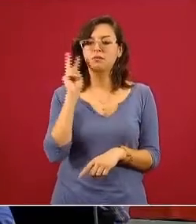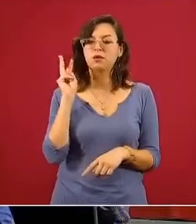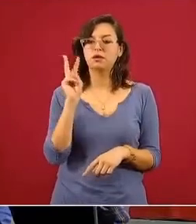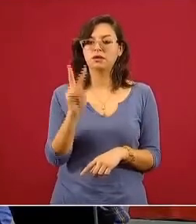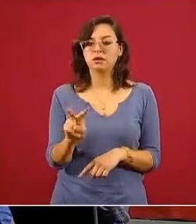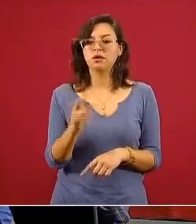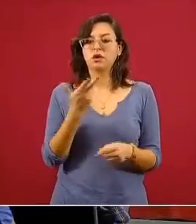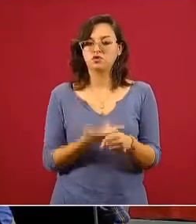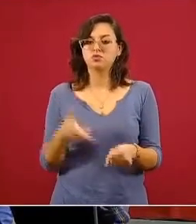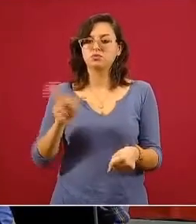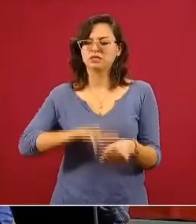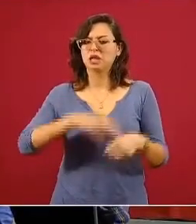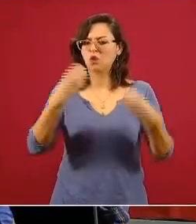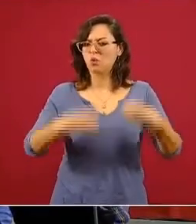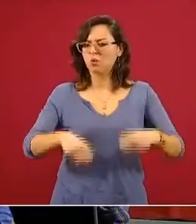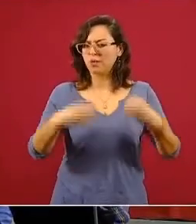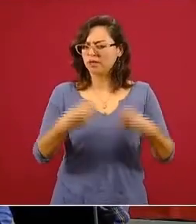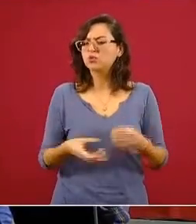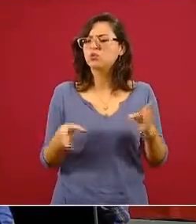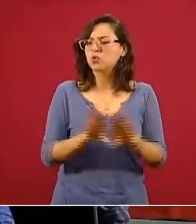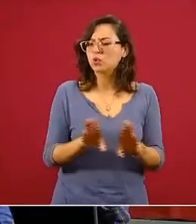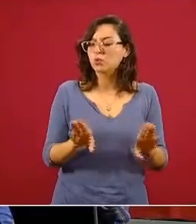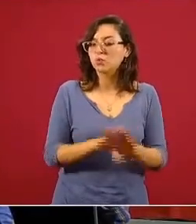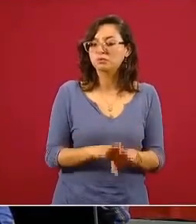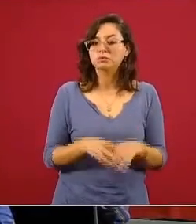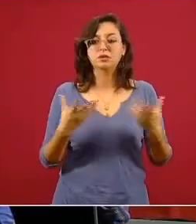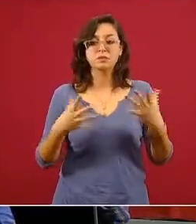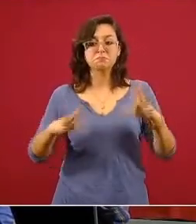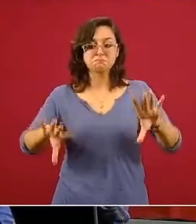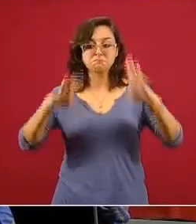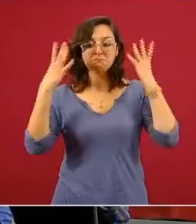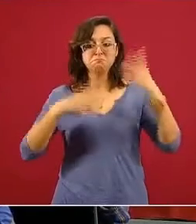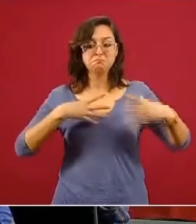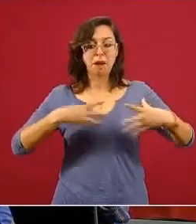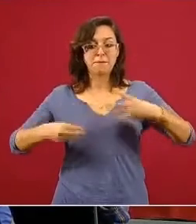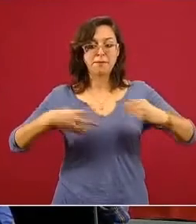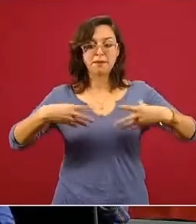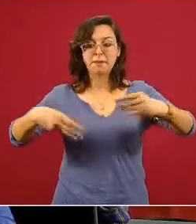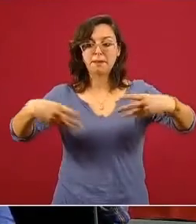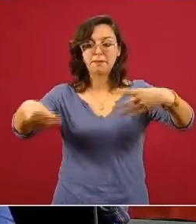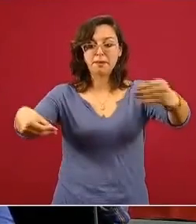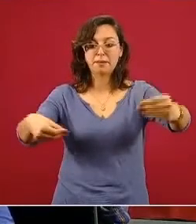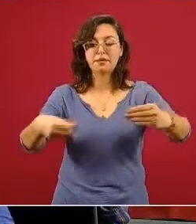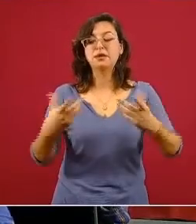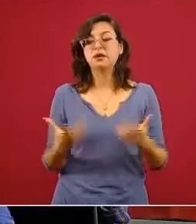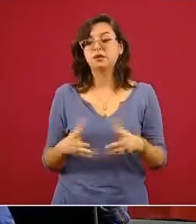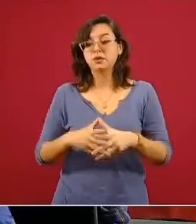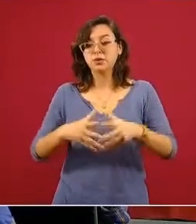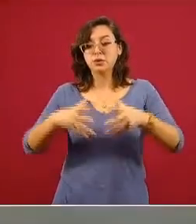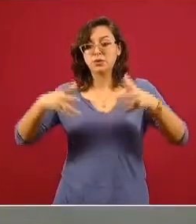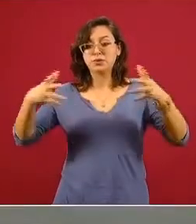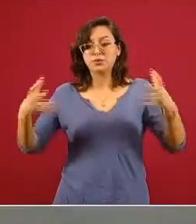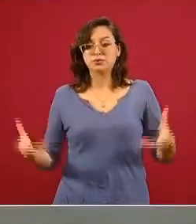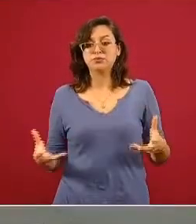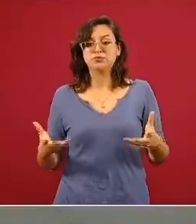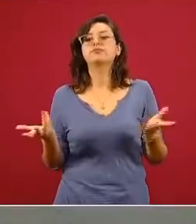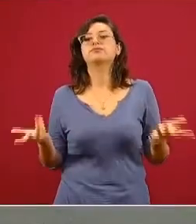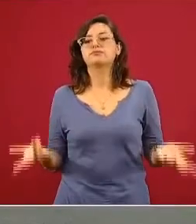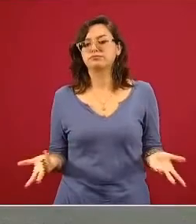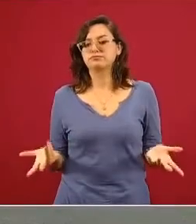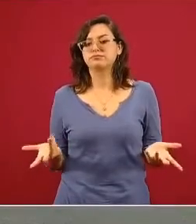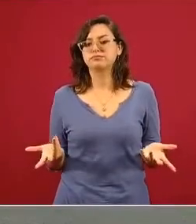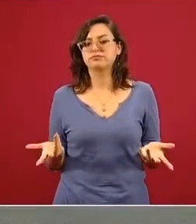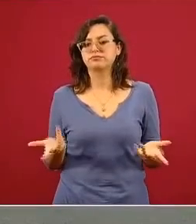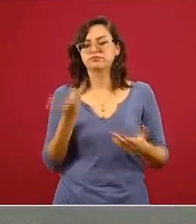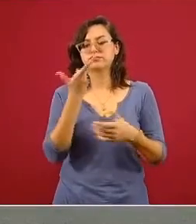la ocupación hospitalaria. Esta aceleración de las últimas semanas y este incremento importante de casos está llevando